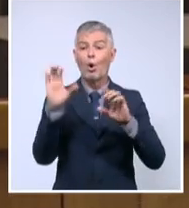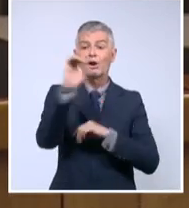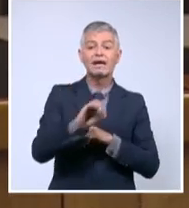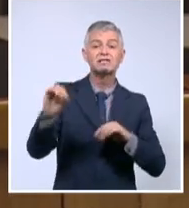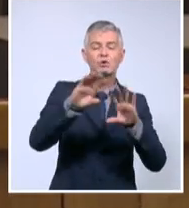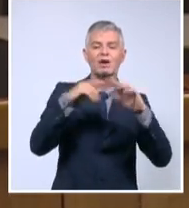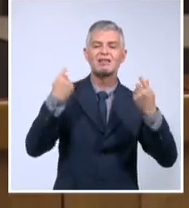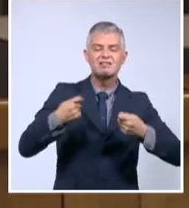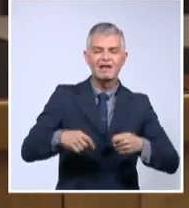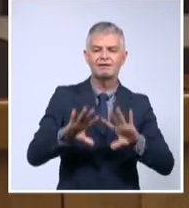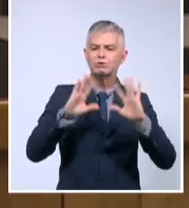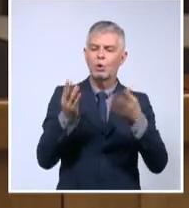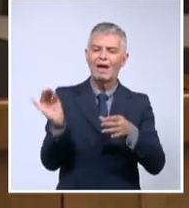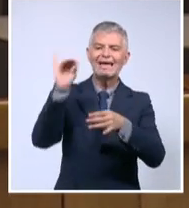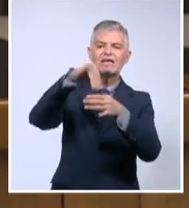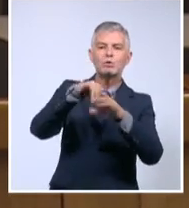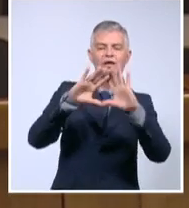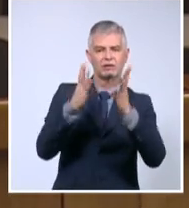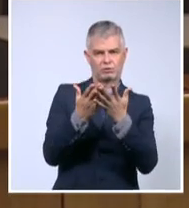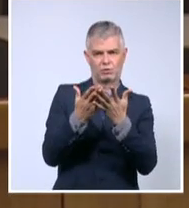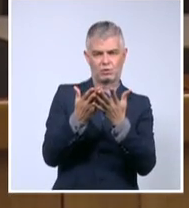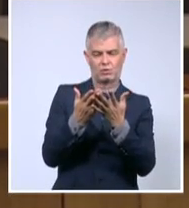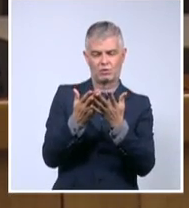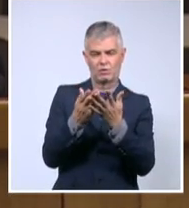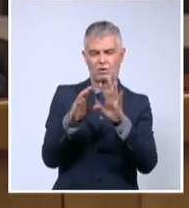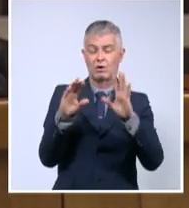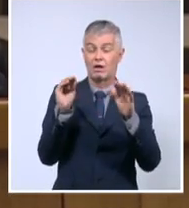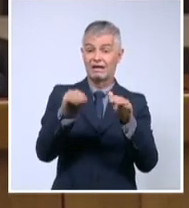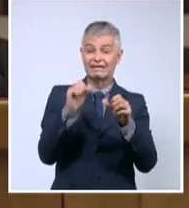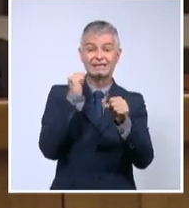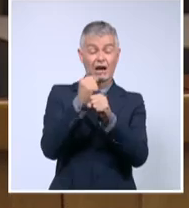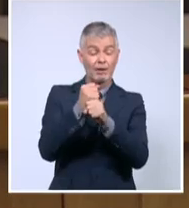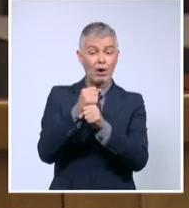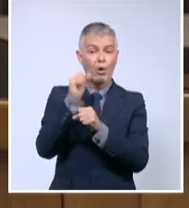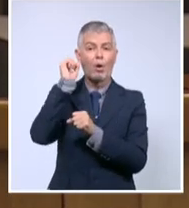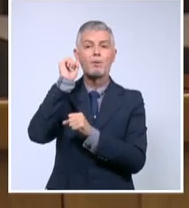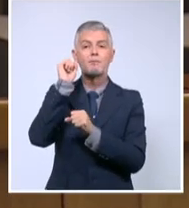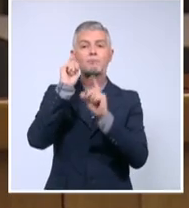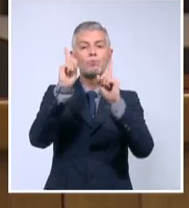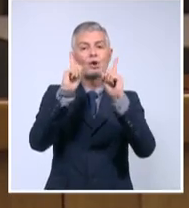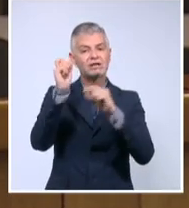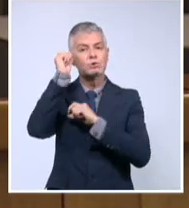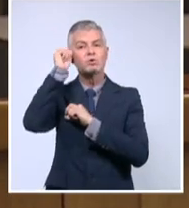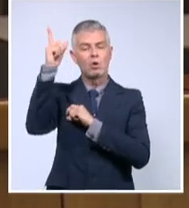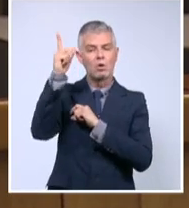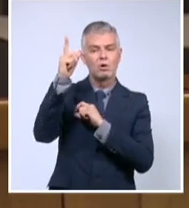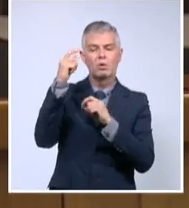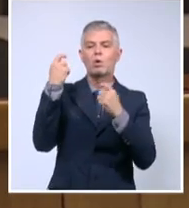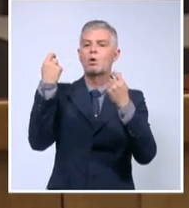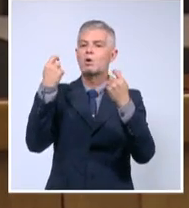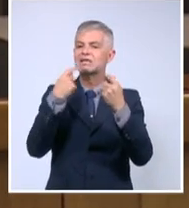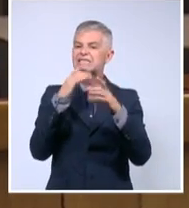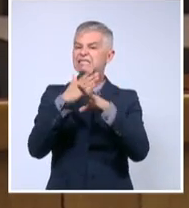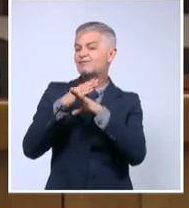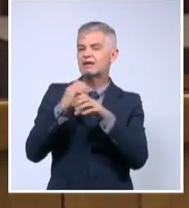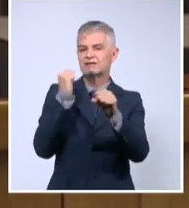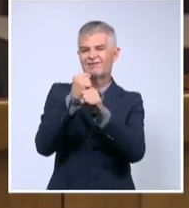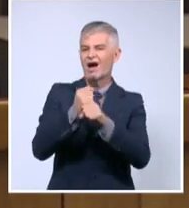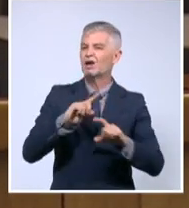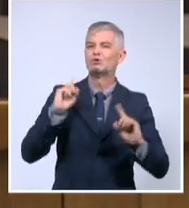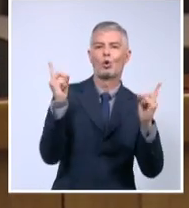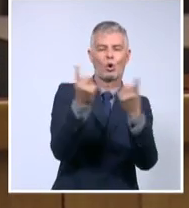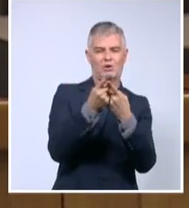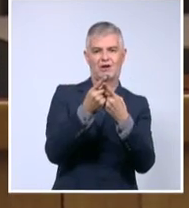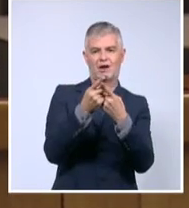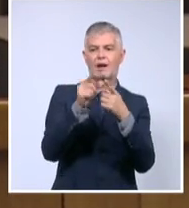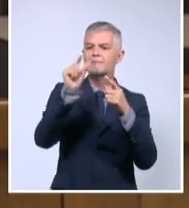nunca el importante componente social en su trabajo político e ideológico y trabajar con todos, no solo con los convencidos, también